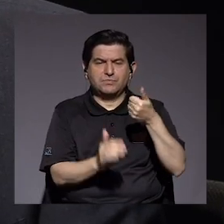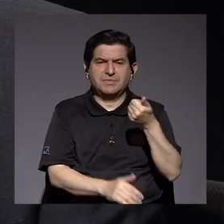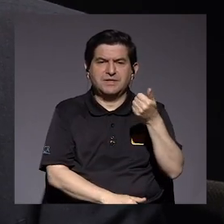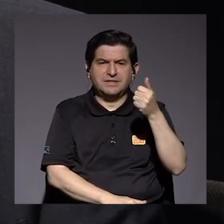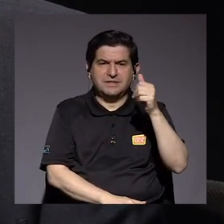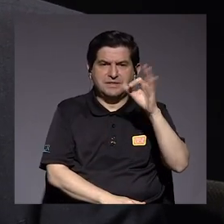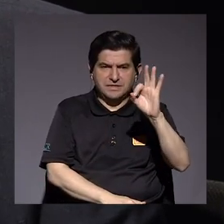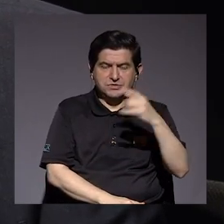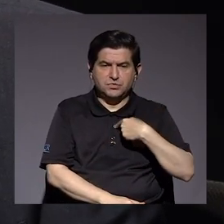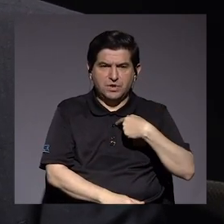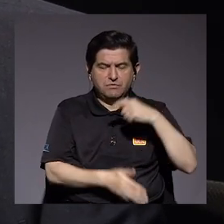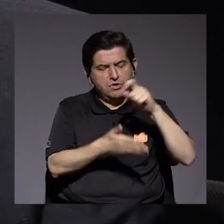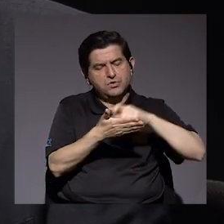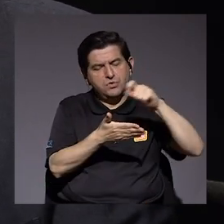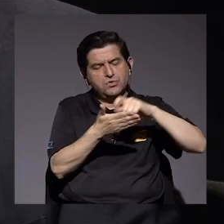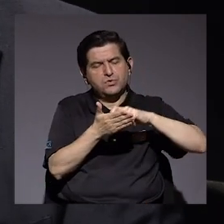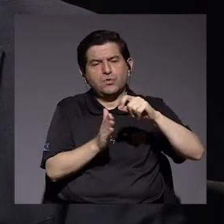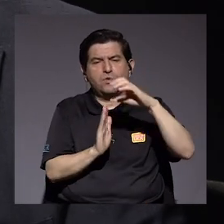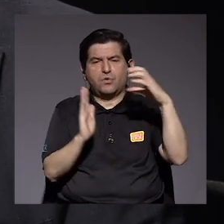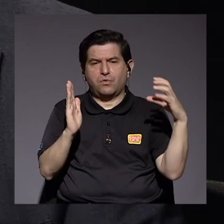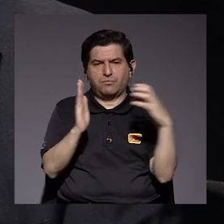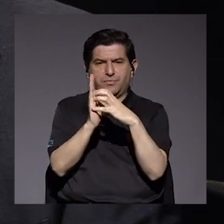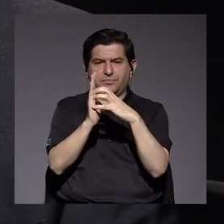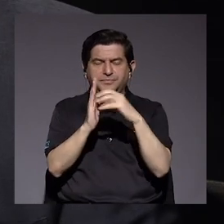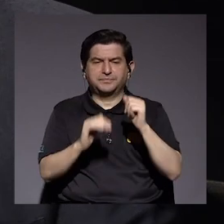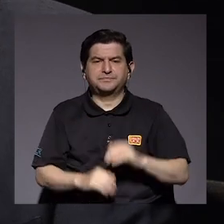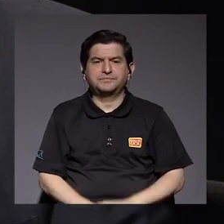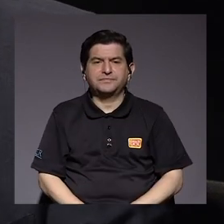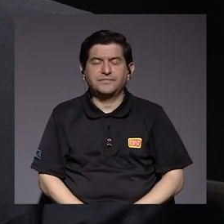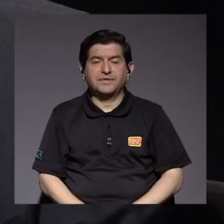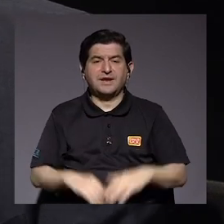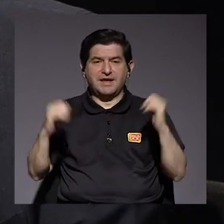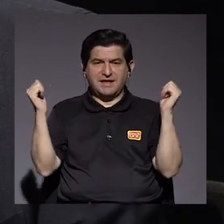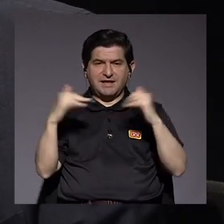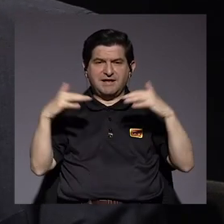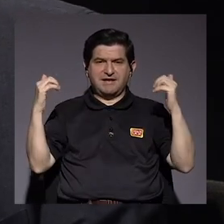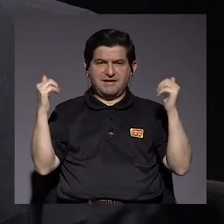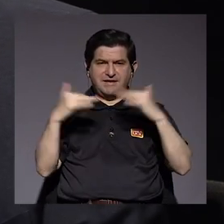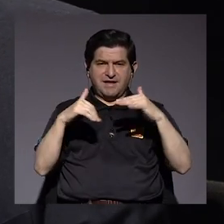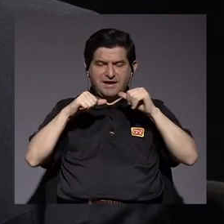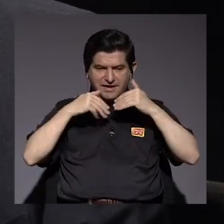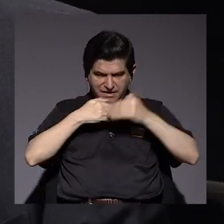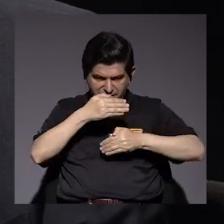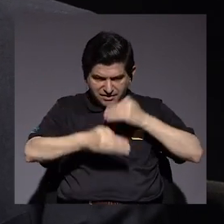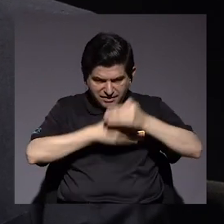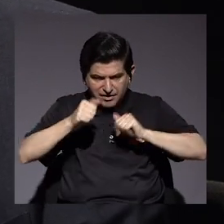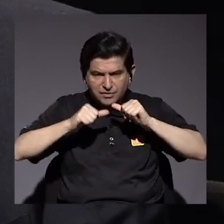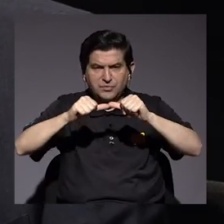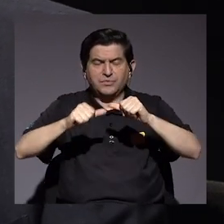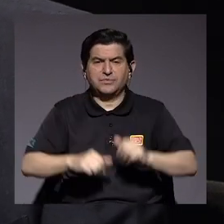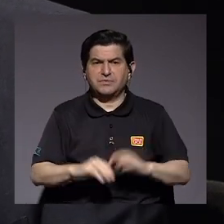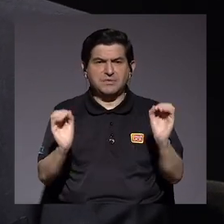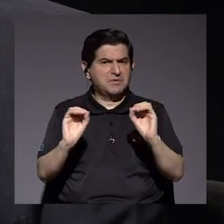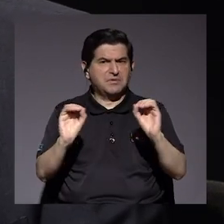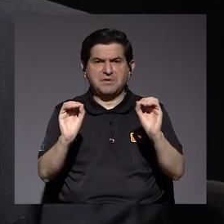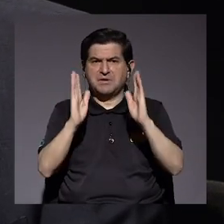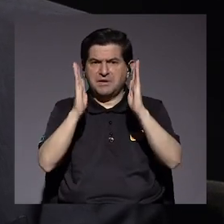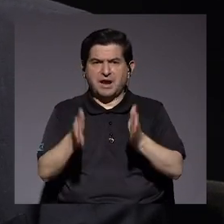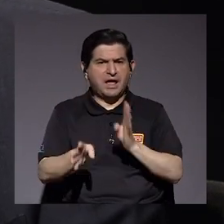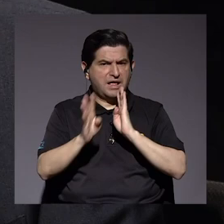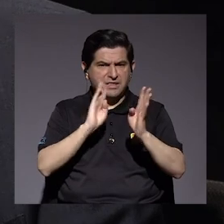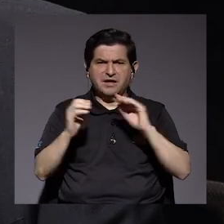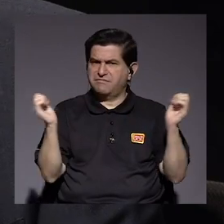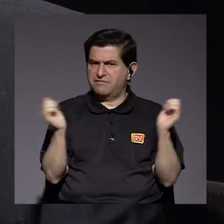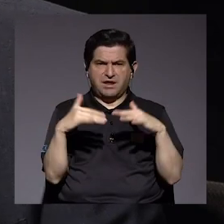escribió un artículo que se llama la guerra en curso en ese momento nadie hablaba de una